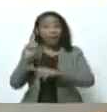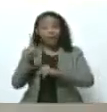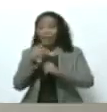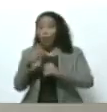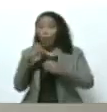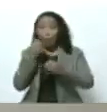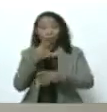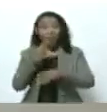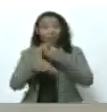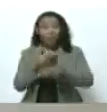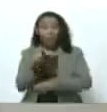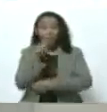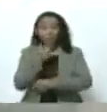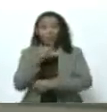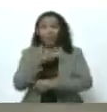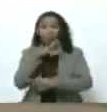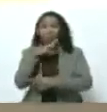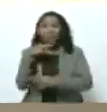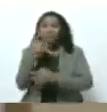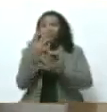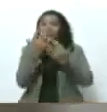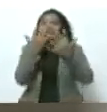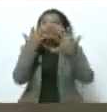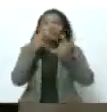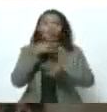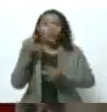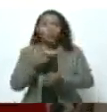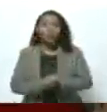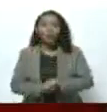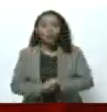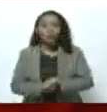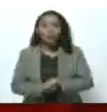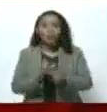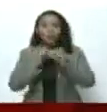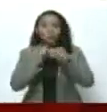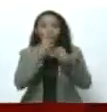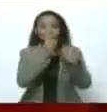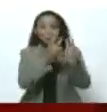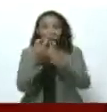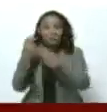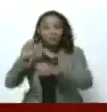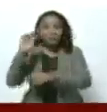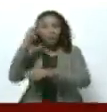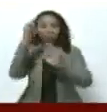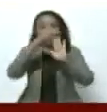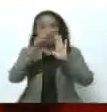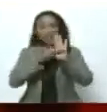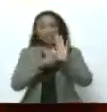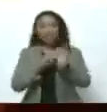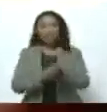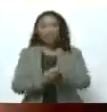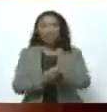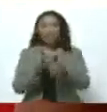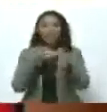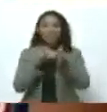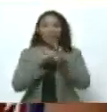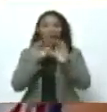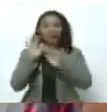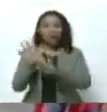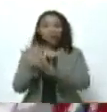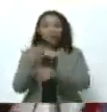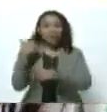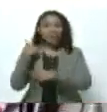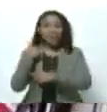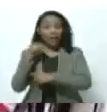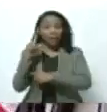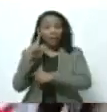Bueno, ese arroz con pollo huele más sabroso. Para que sigamos el recorrido, vamos al segundo nivel, donde allí tenemos